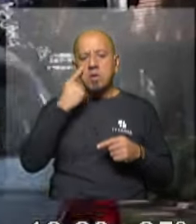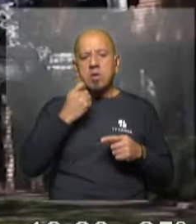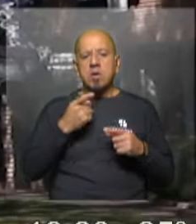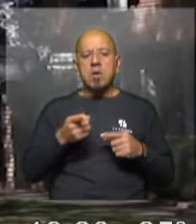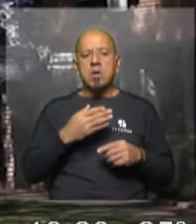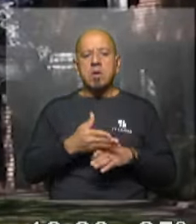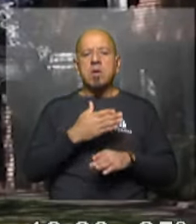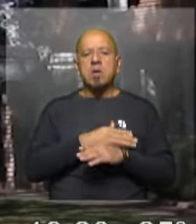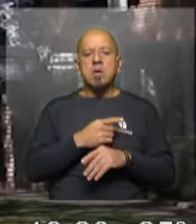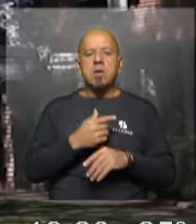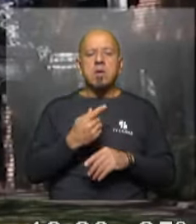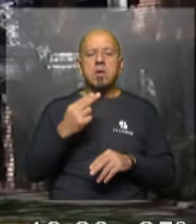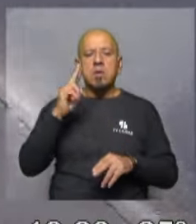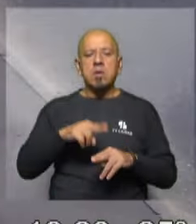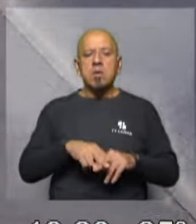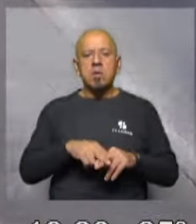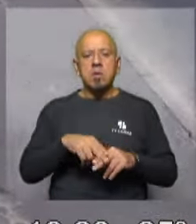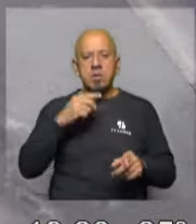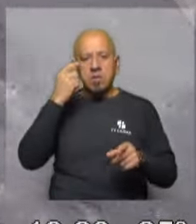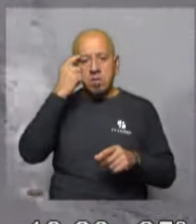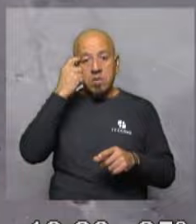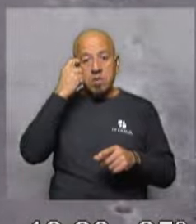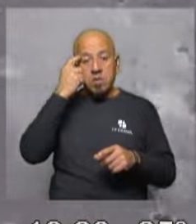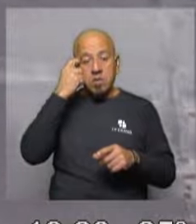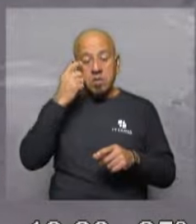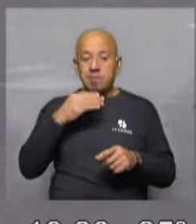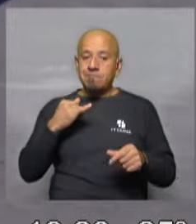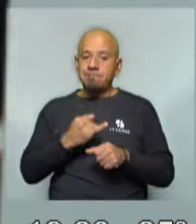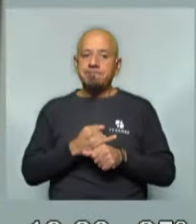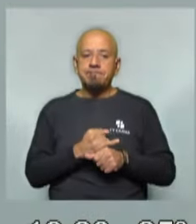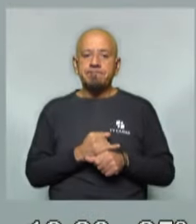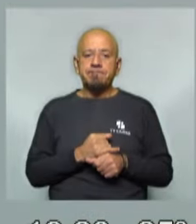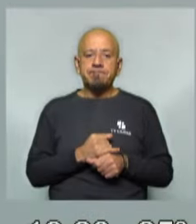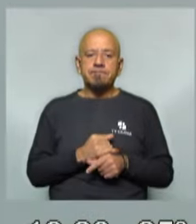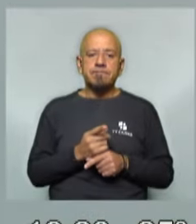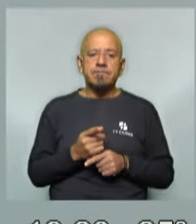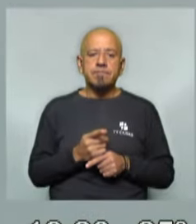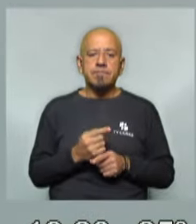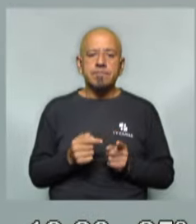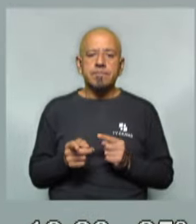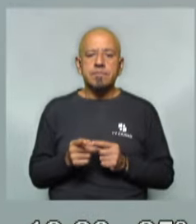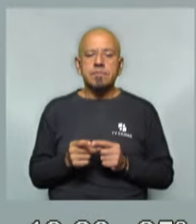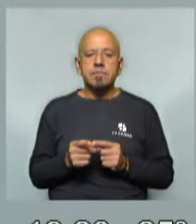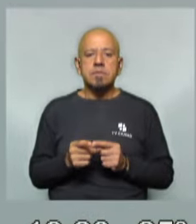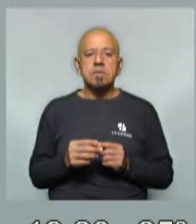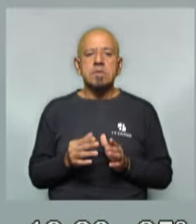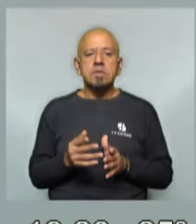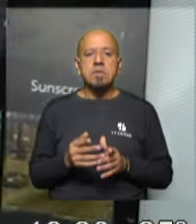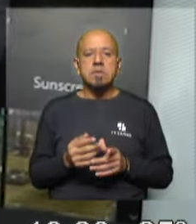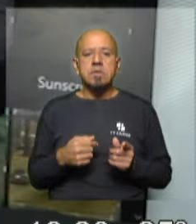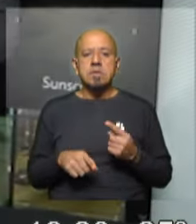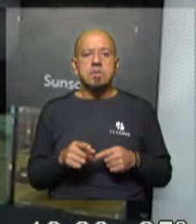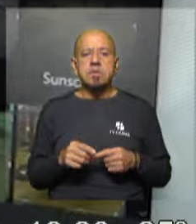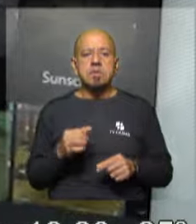de una muerte el individuo ha cometido una infracción. Y cuando uno ve como perito, que es la nuestra, es trabajar,